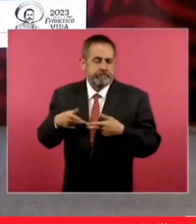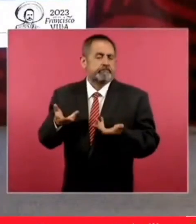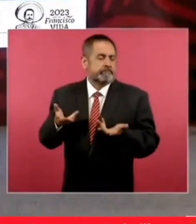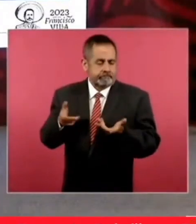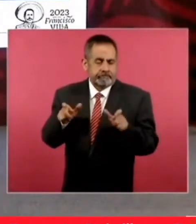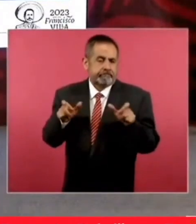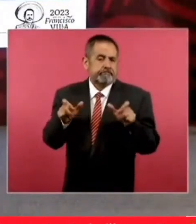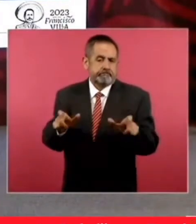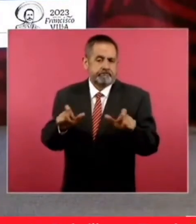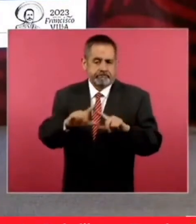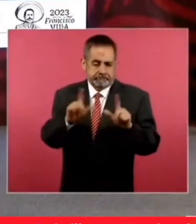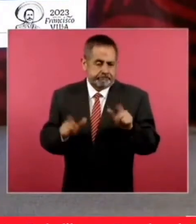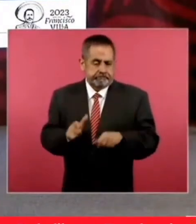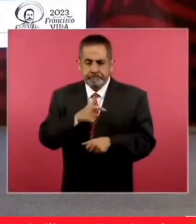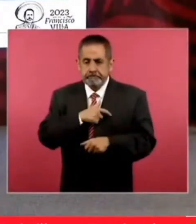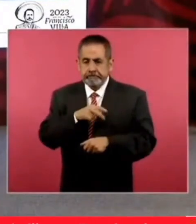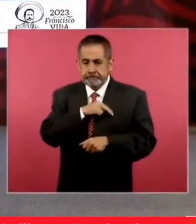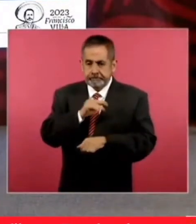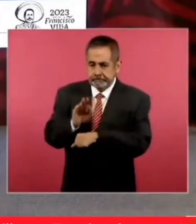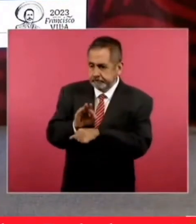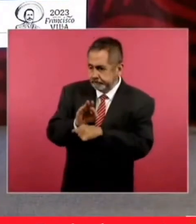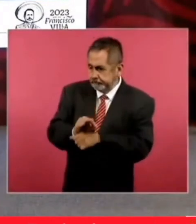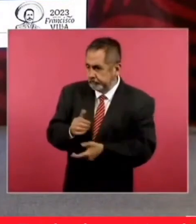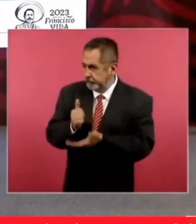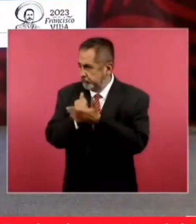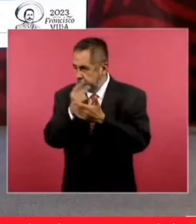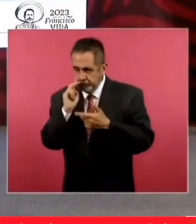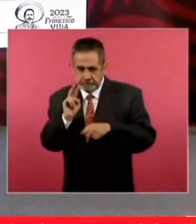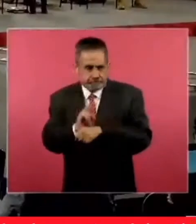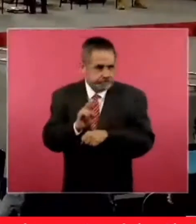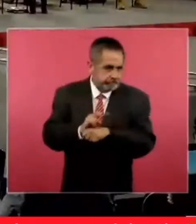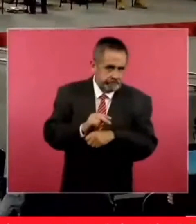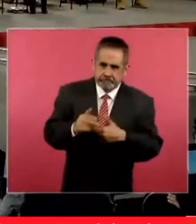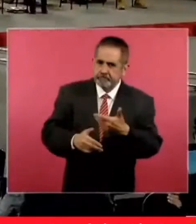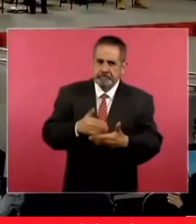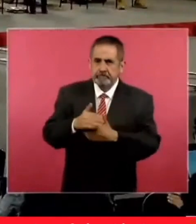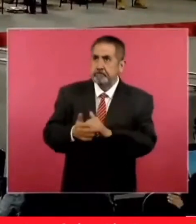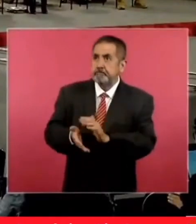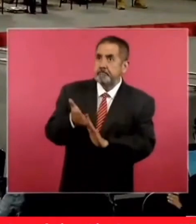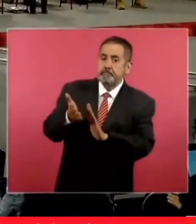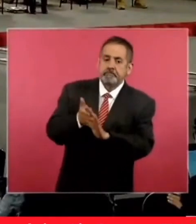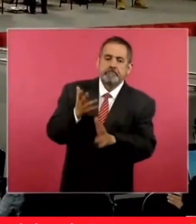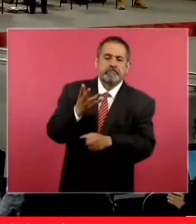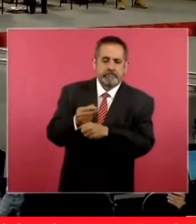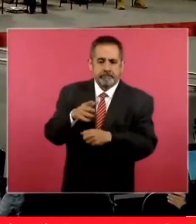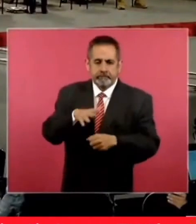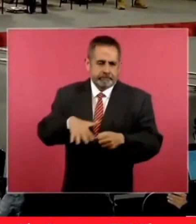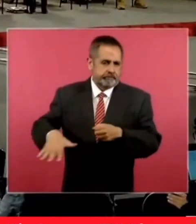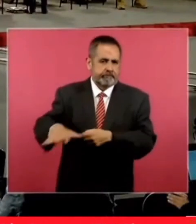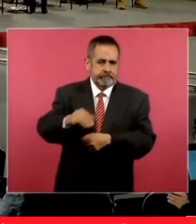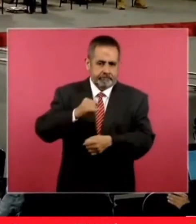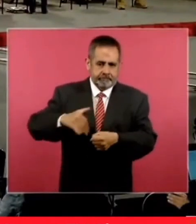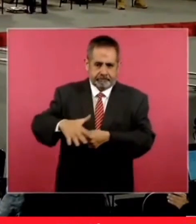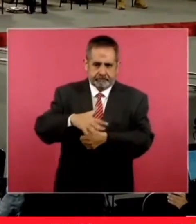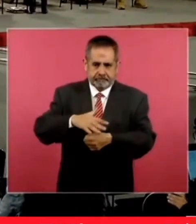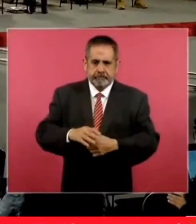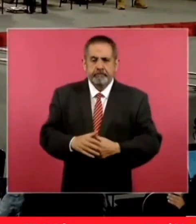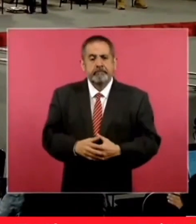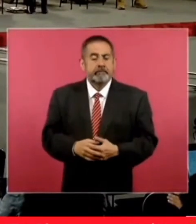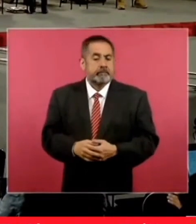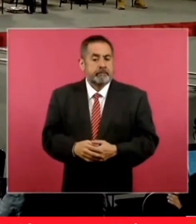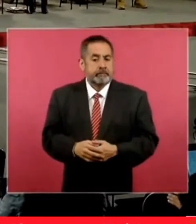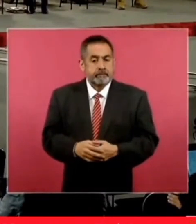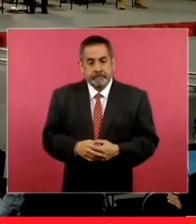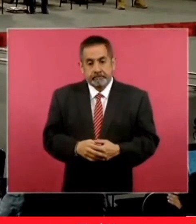principalmente a la infraestructura social y productiva que se está desarrollando ahí en el istmo adelante en